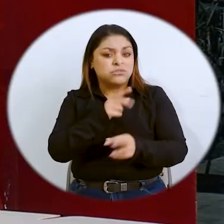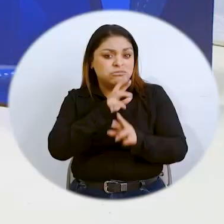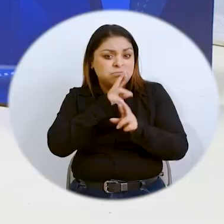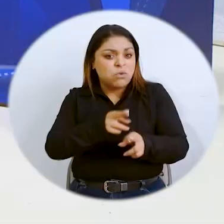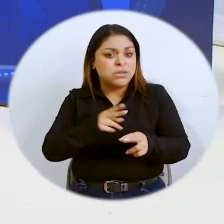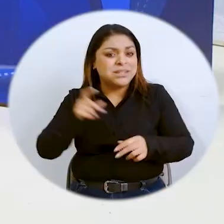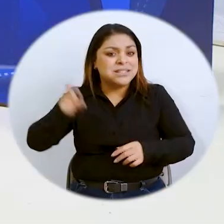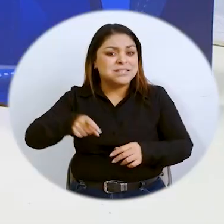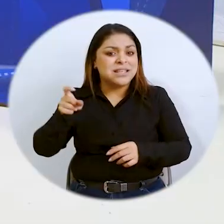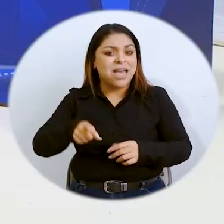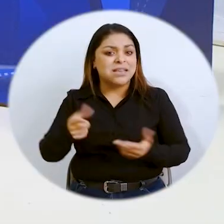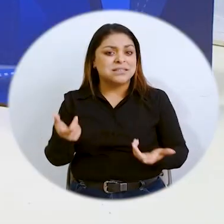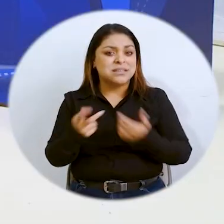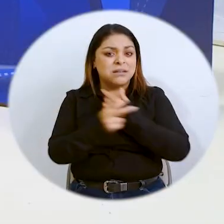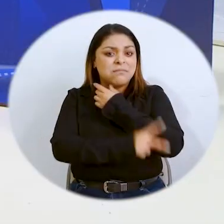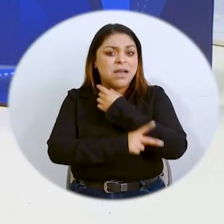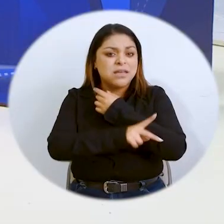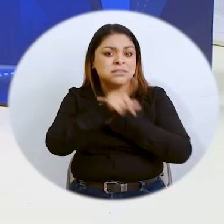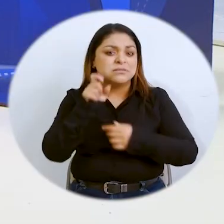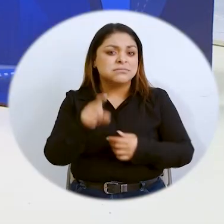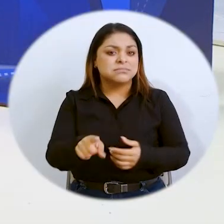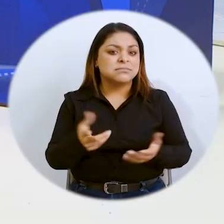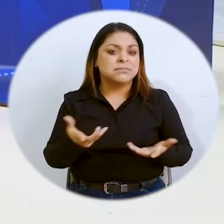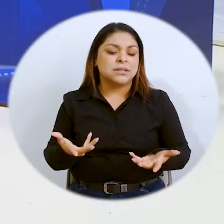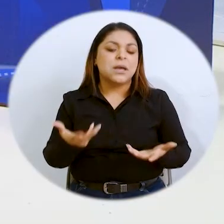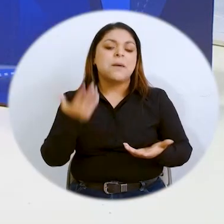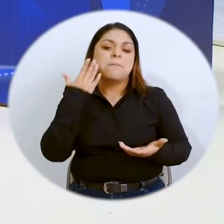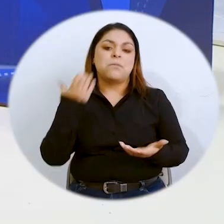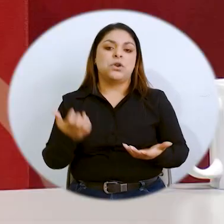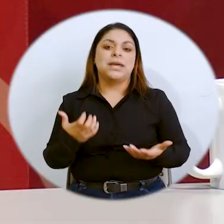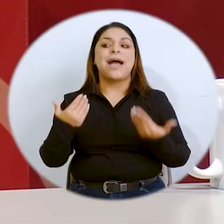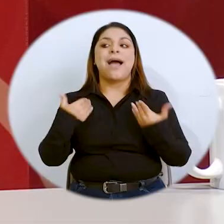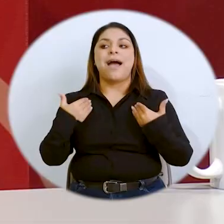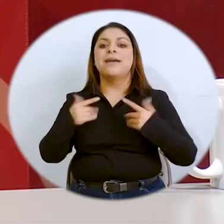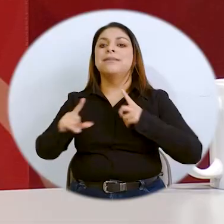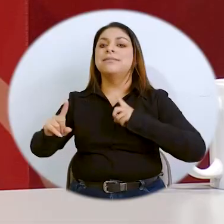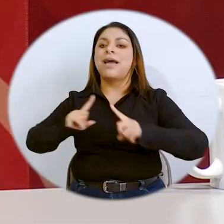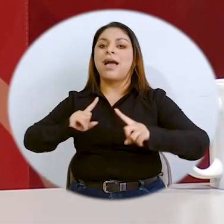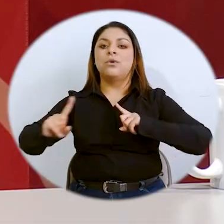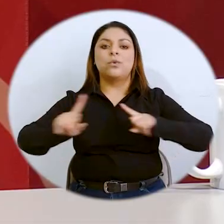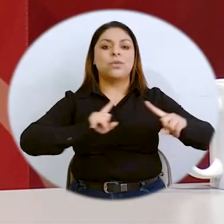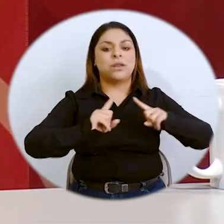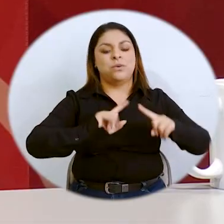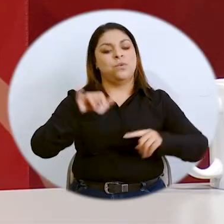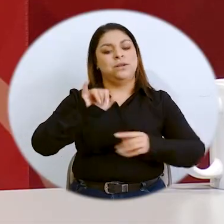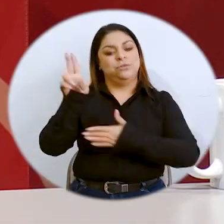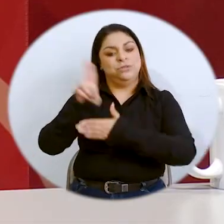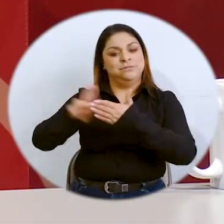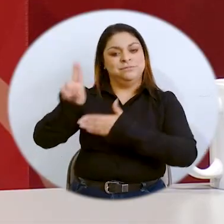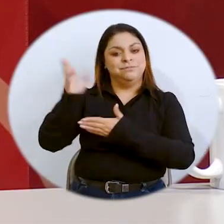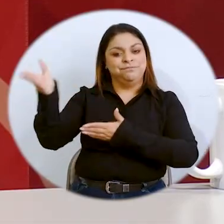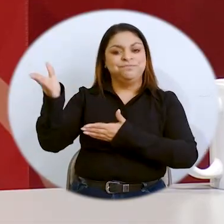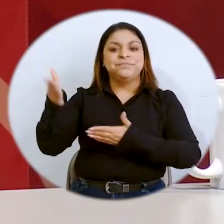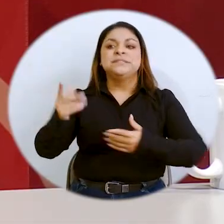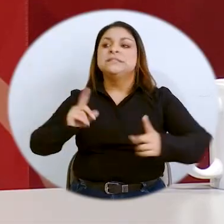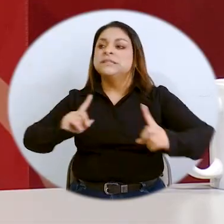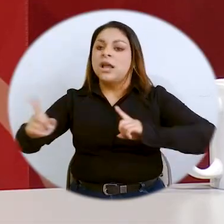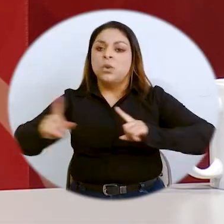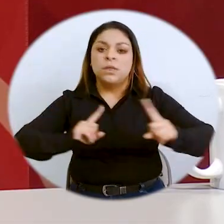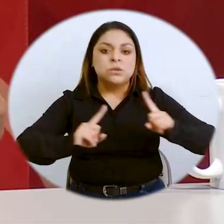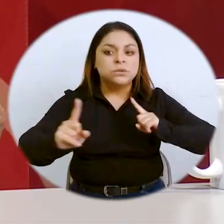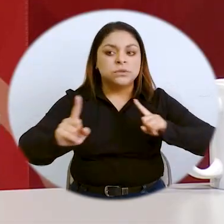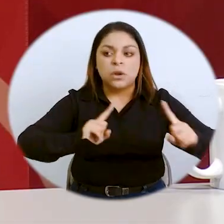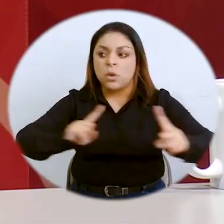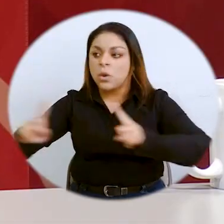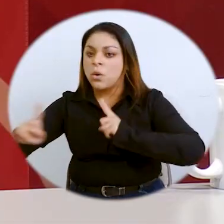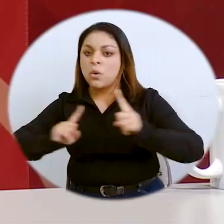están respondiendo a las necesidades diversas del país, porque sabemos que cuando hay más diálogo, ¿verdad? Y lo sabemos en la academia, cuando